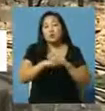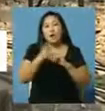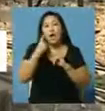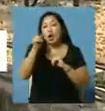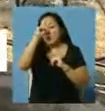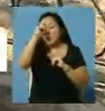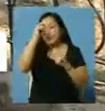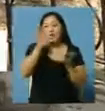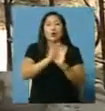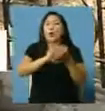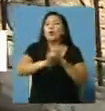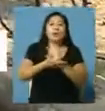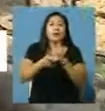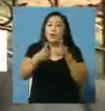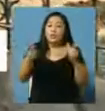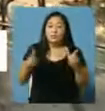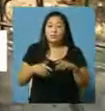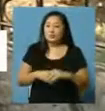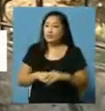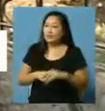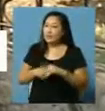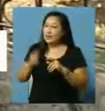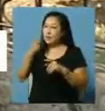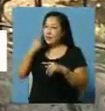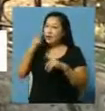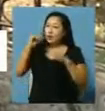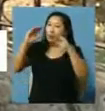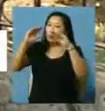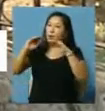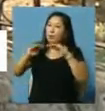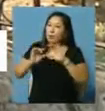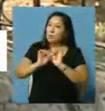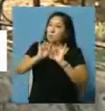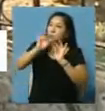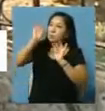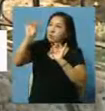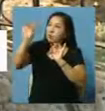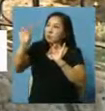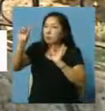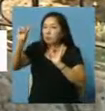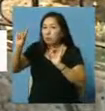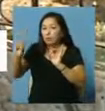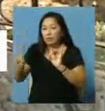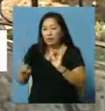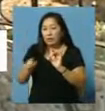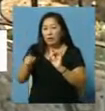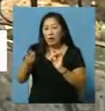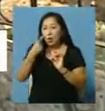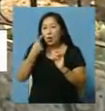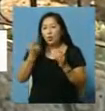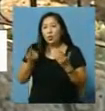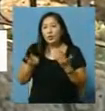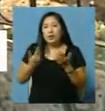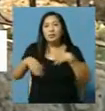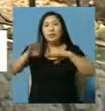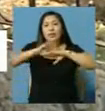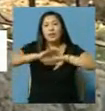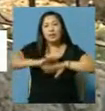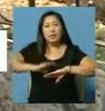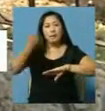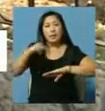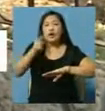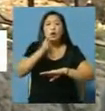no en el hospital. Directora, entonces, esto ha ido disminuyendo en la curva de contagios, también ustedes han tenido un poco más de tranquilidad,